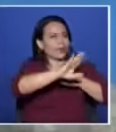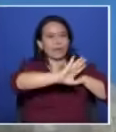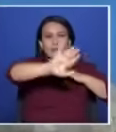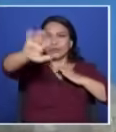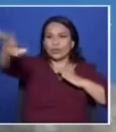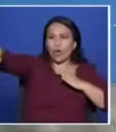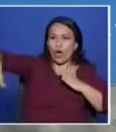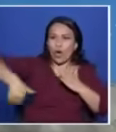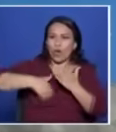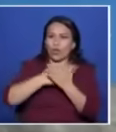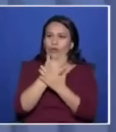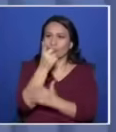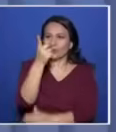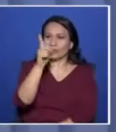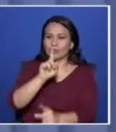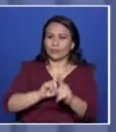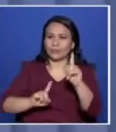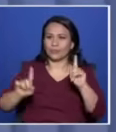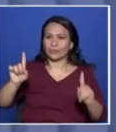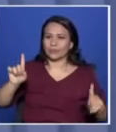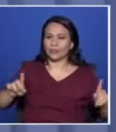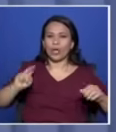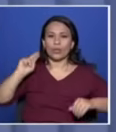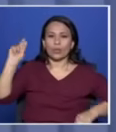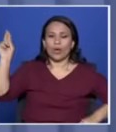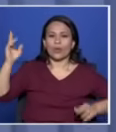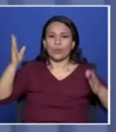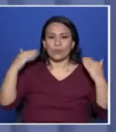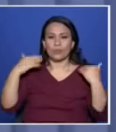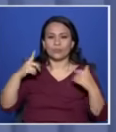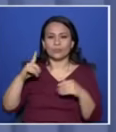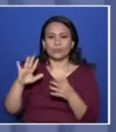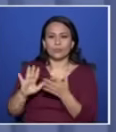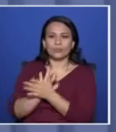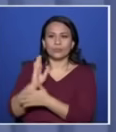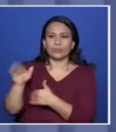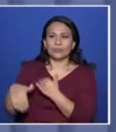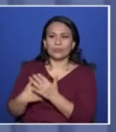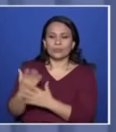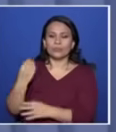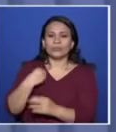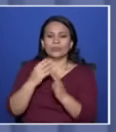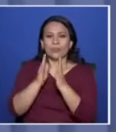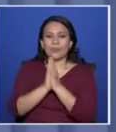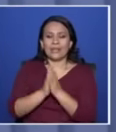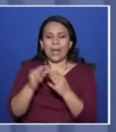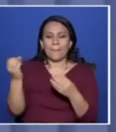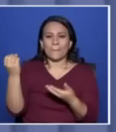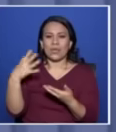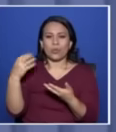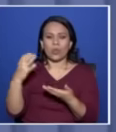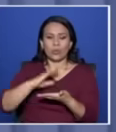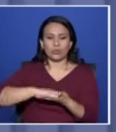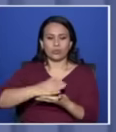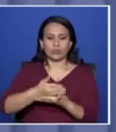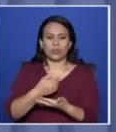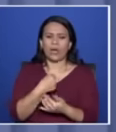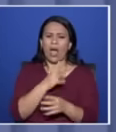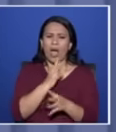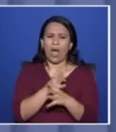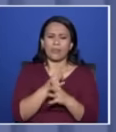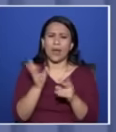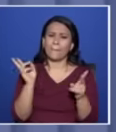predios. Y en el norte de Guayaquil, un plantel educativo está que pide clases virtuales debido a amenazas que han recibido.